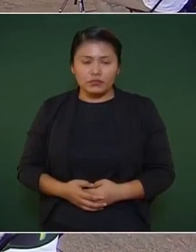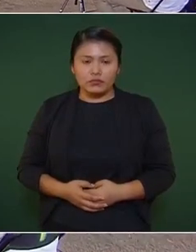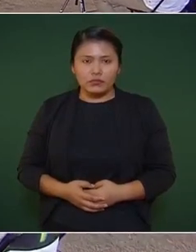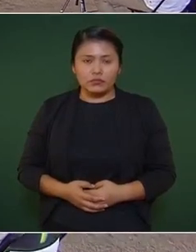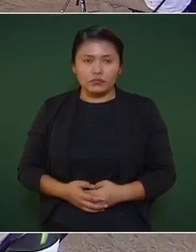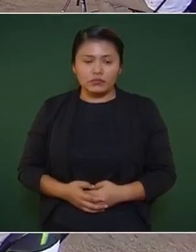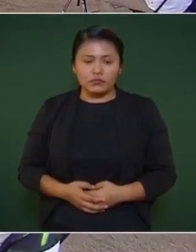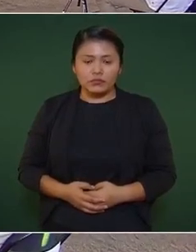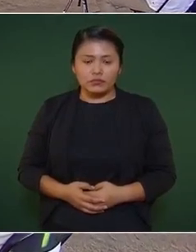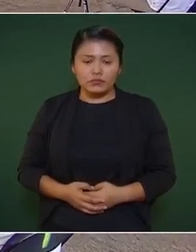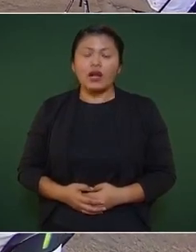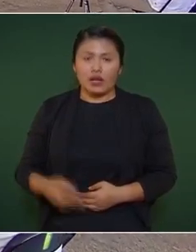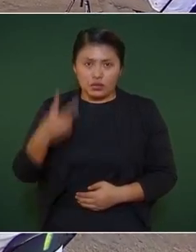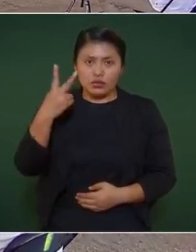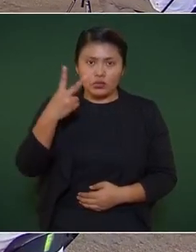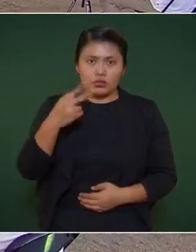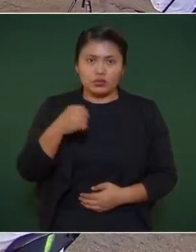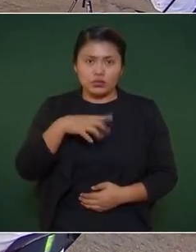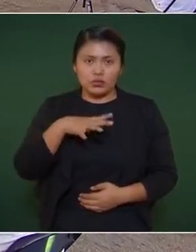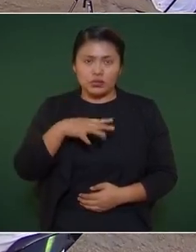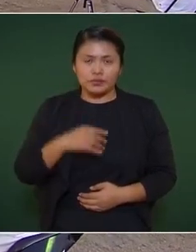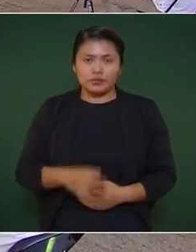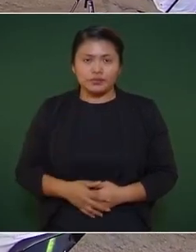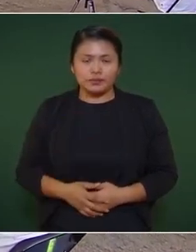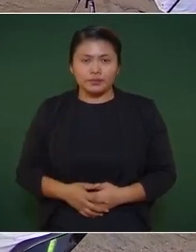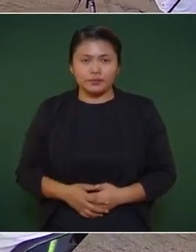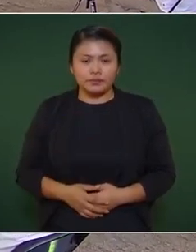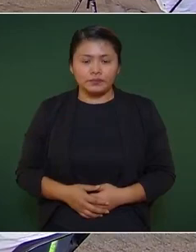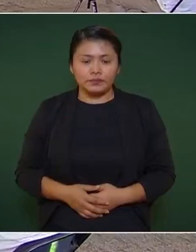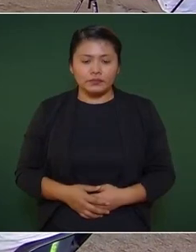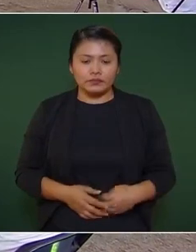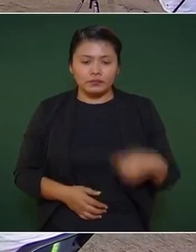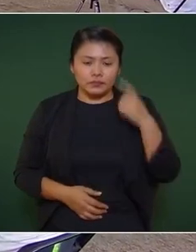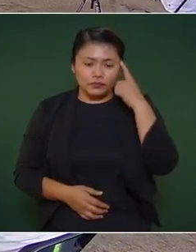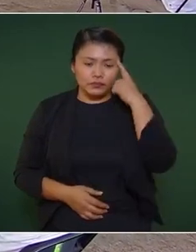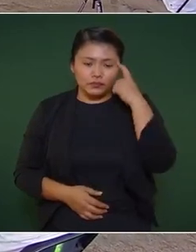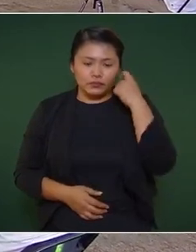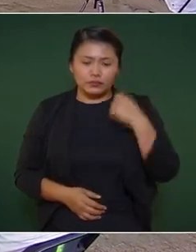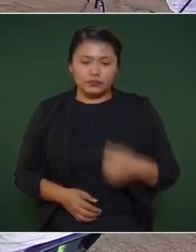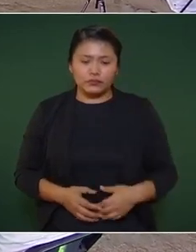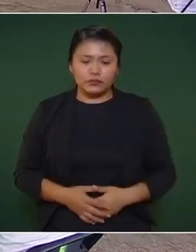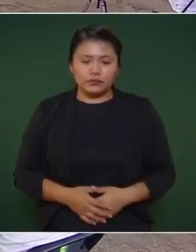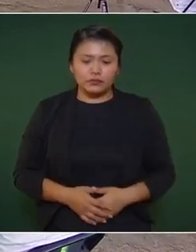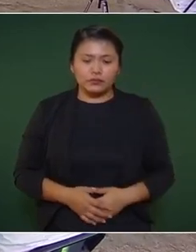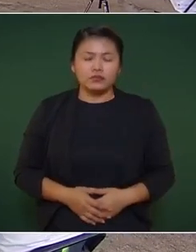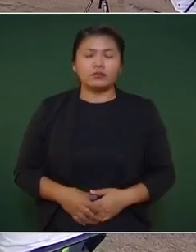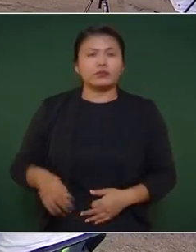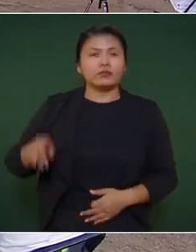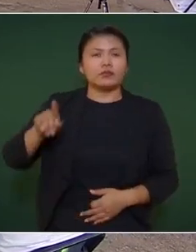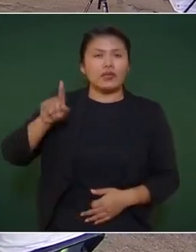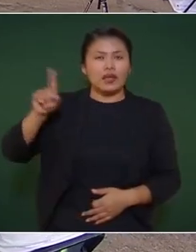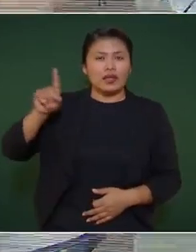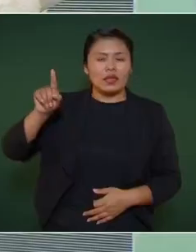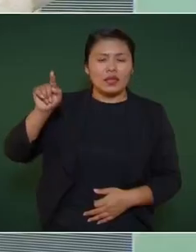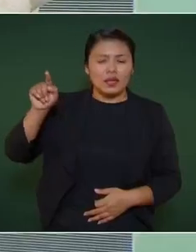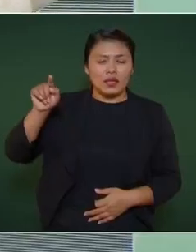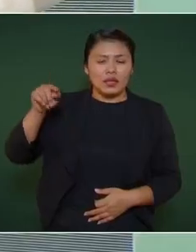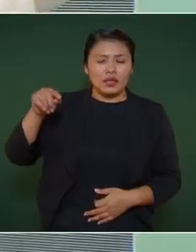Sí, dos. Y este, y allá hacia el